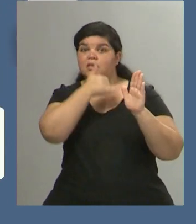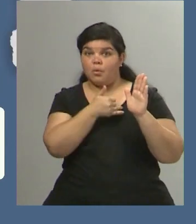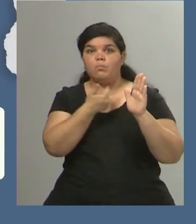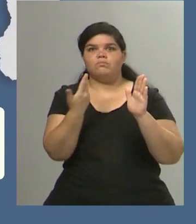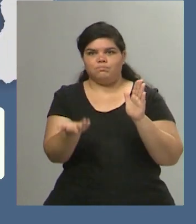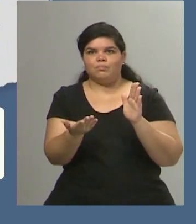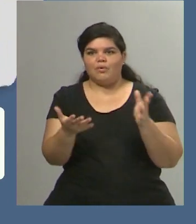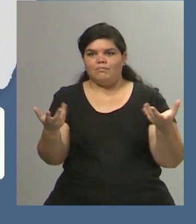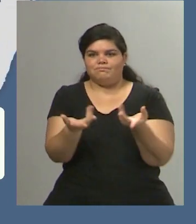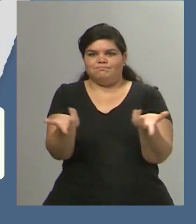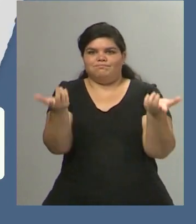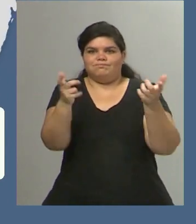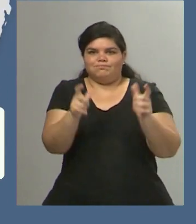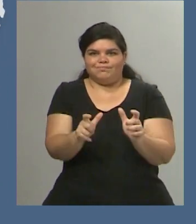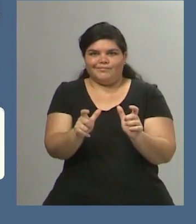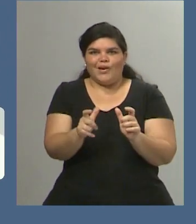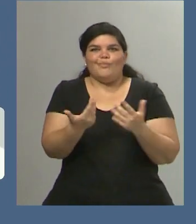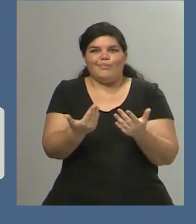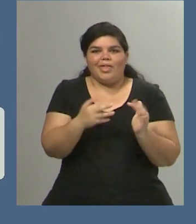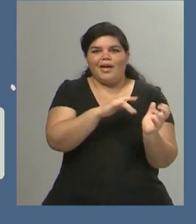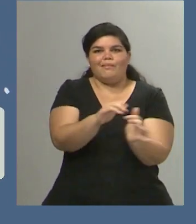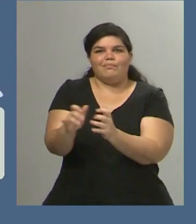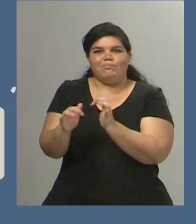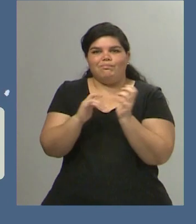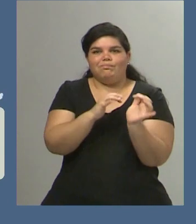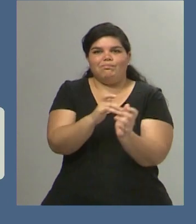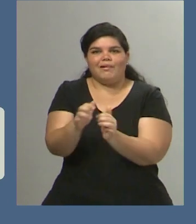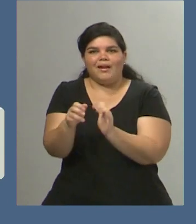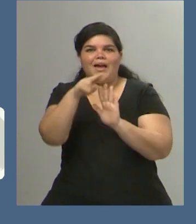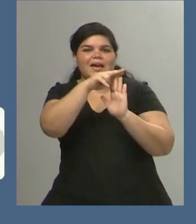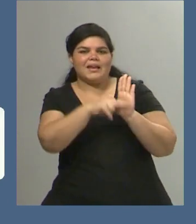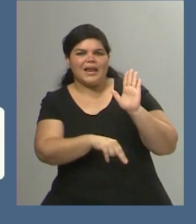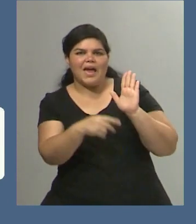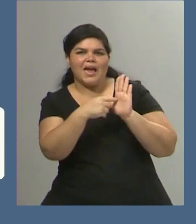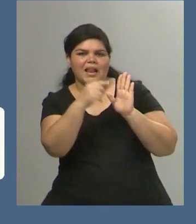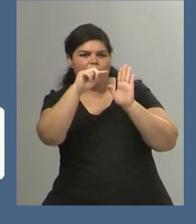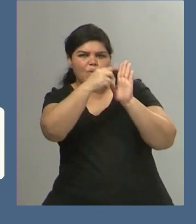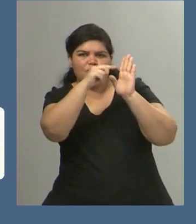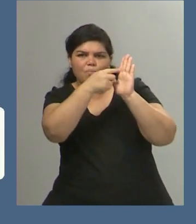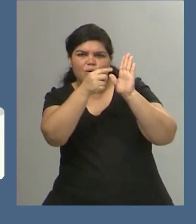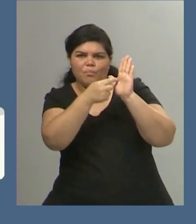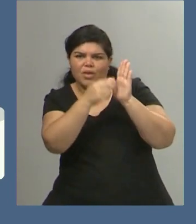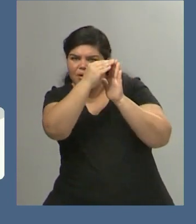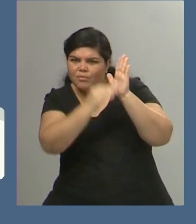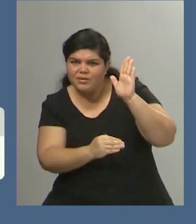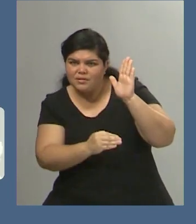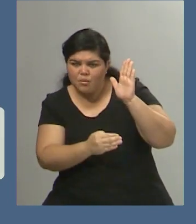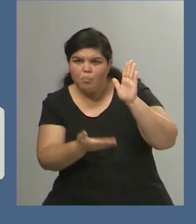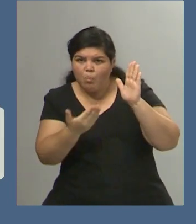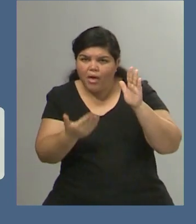reglas. Discutamos efectivamente si tiene sentido o no que el